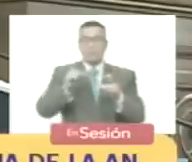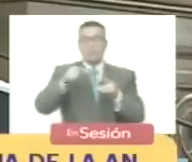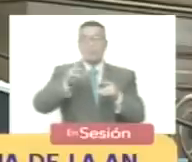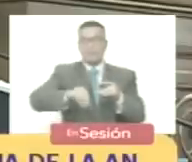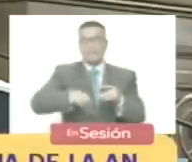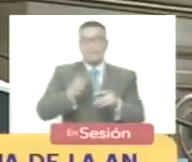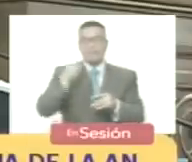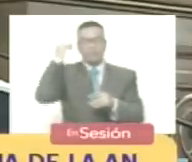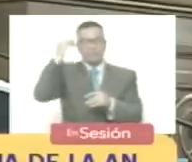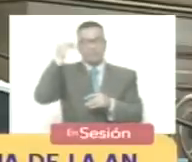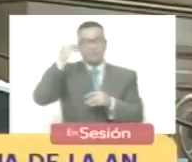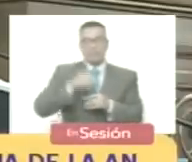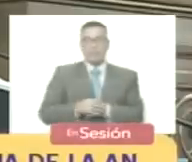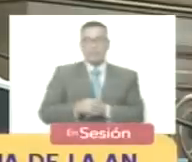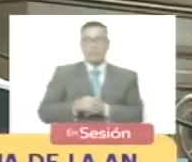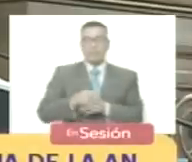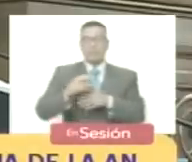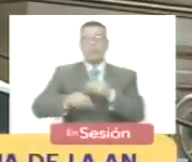podrá considerar